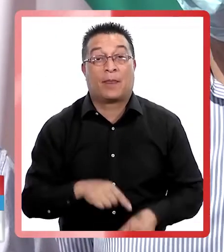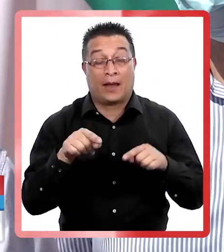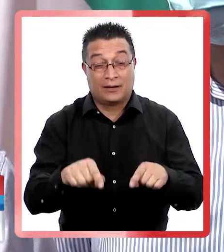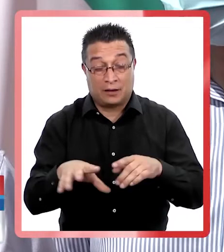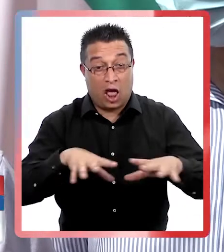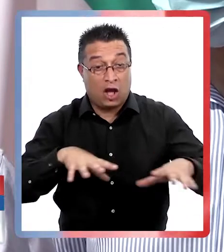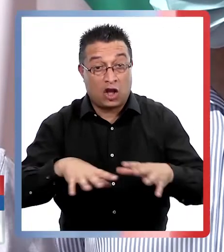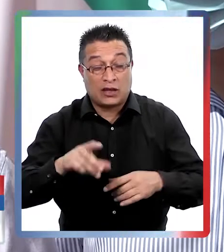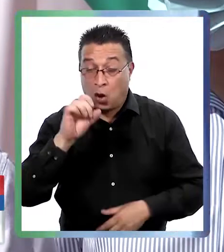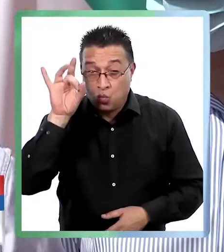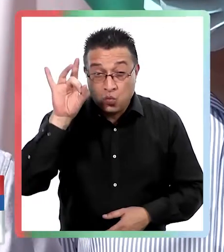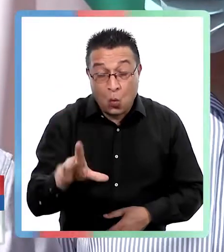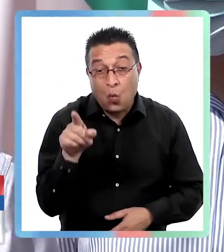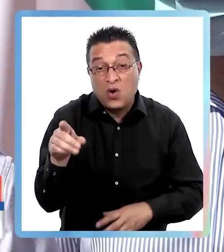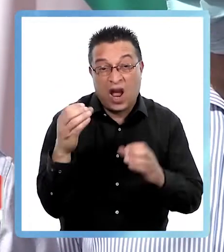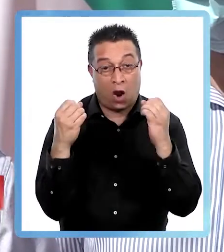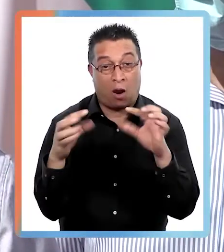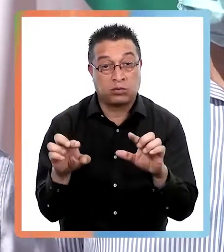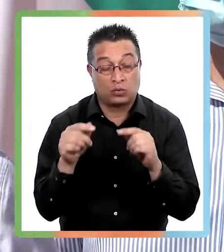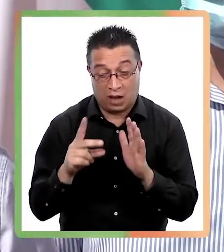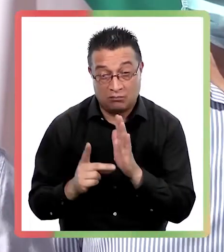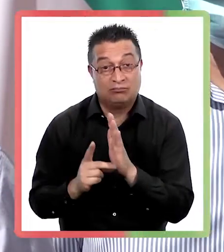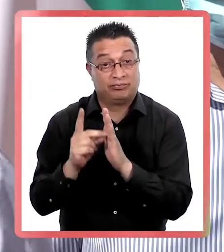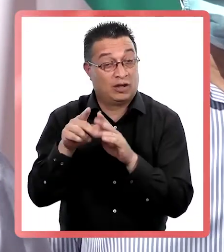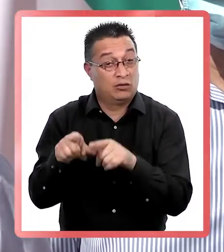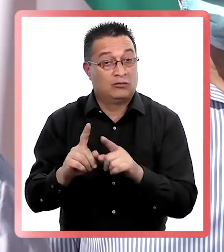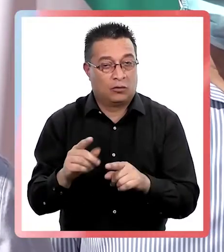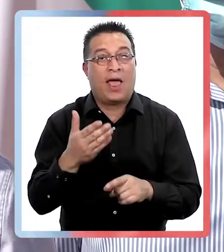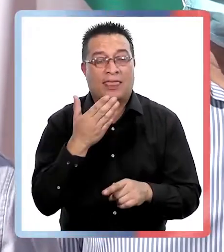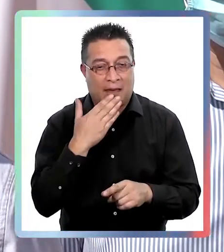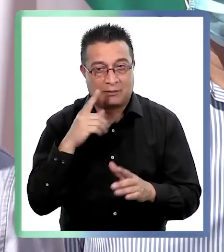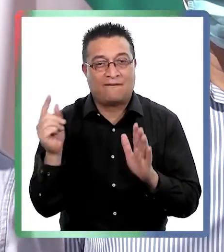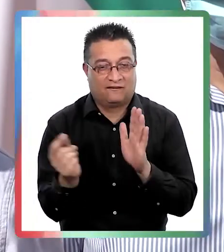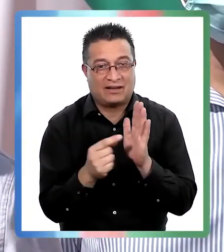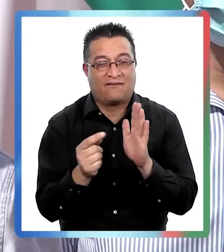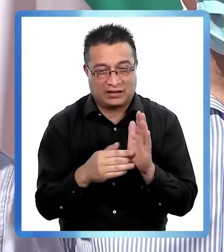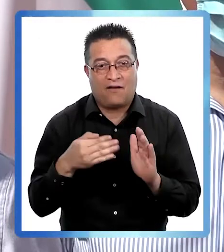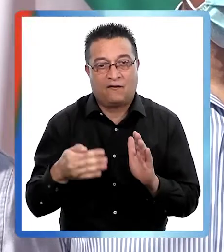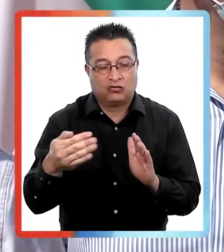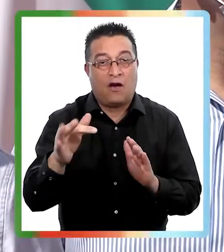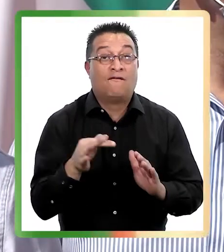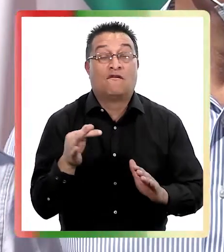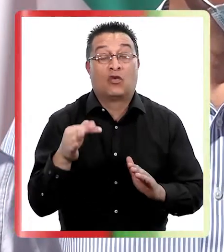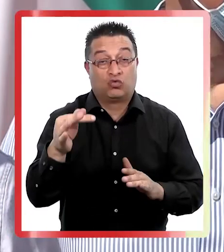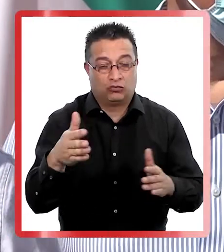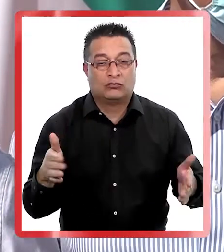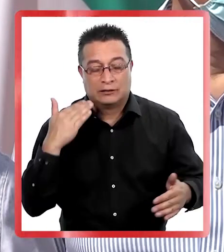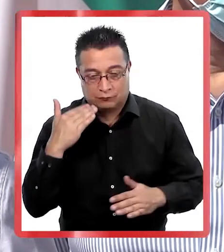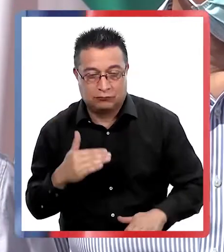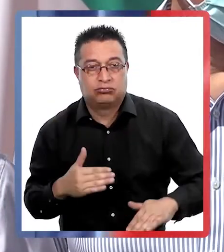que se desarrolle en nuestra región, sino que vengan fechas a posterior y que nuestras futuras generaciones, como ya se sabe, puedan lograr también de una u otra